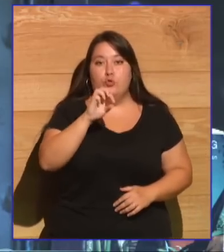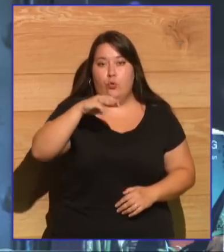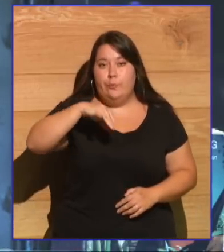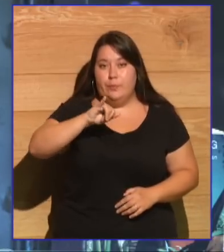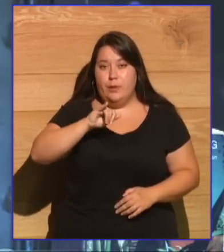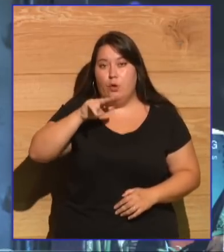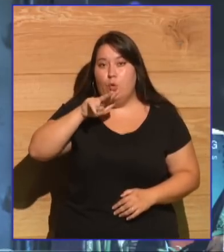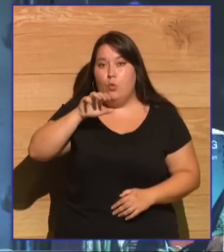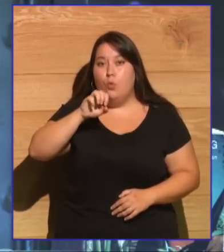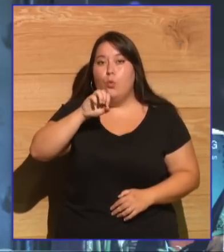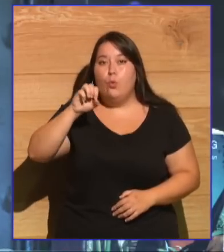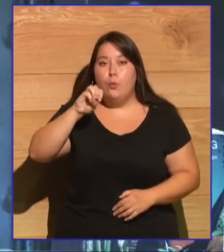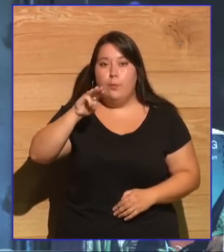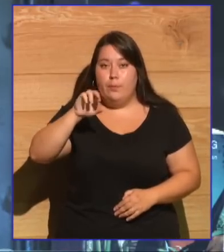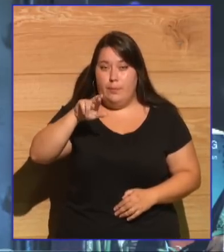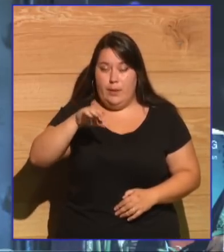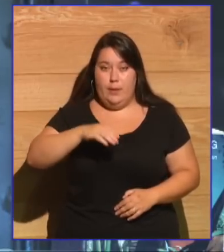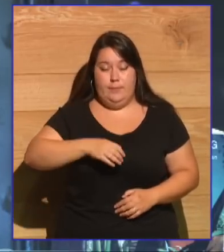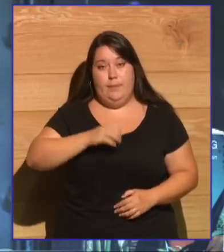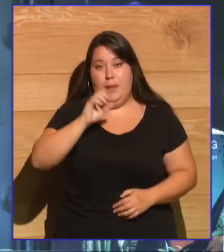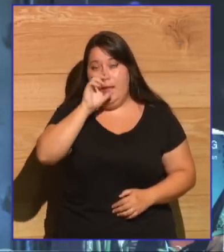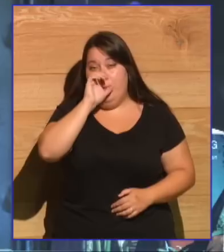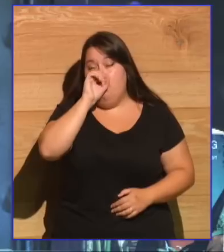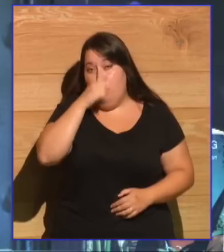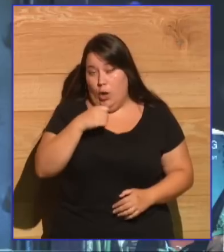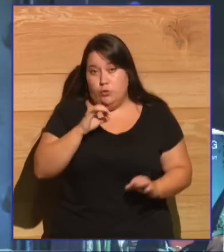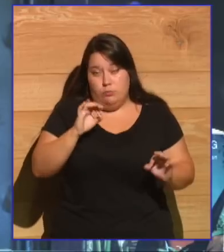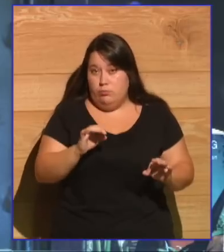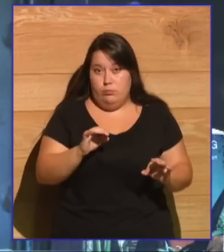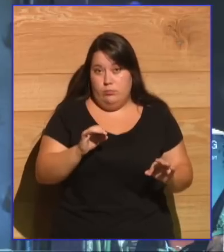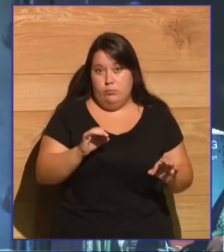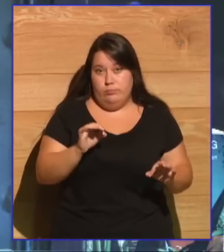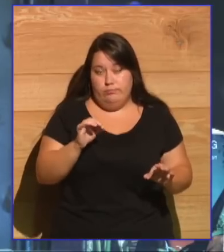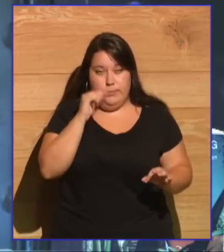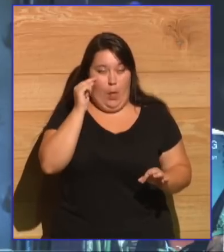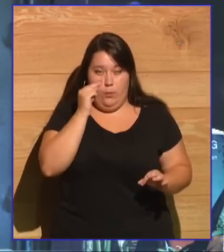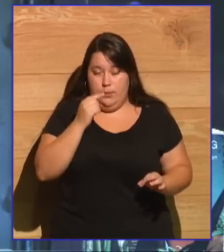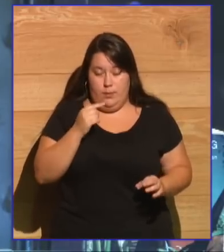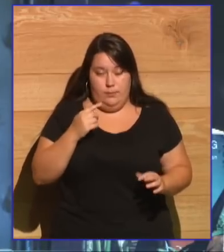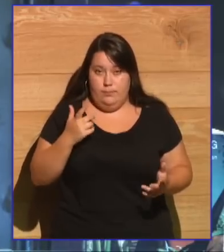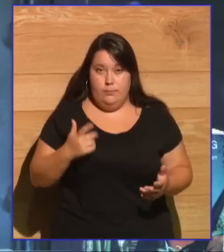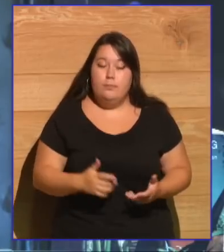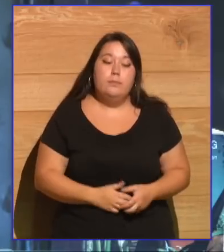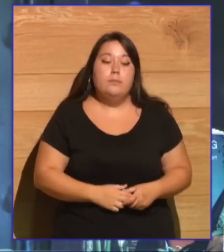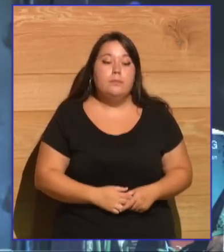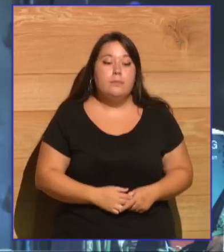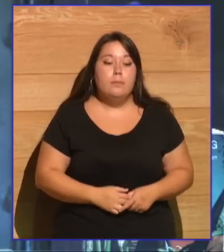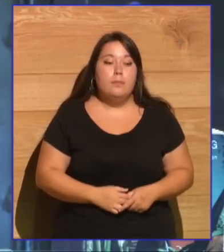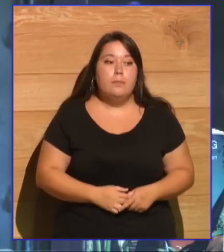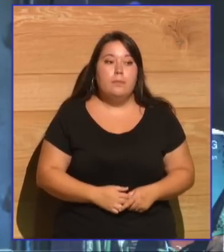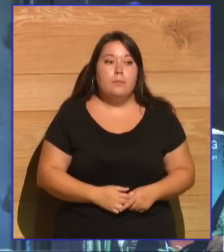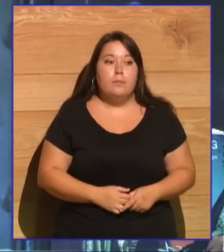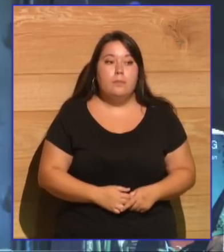director al que le gusta mucho la botella por otro lado eso se nota igual que muchas veces se dice cada